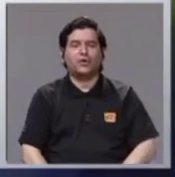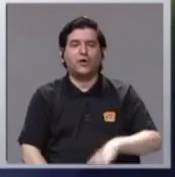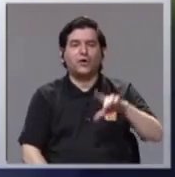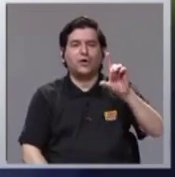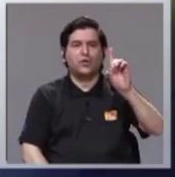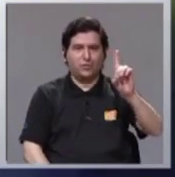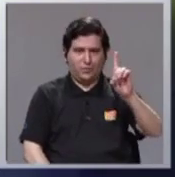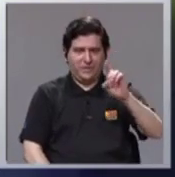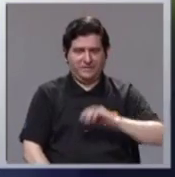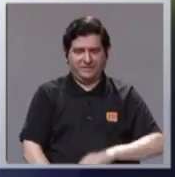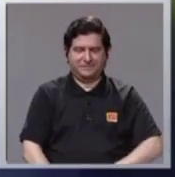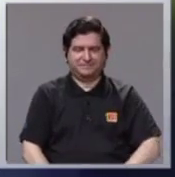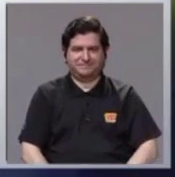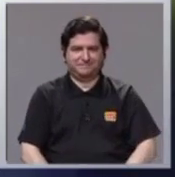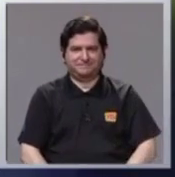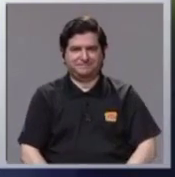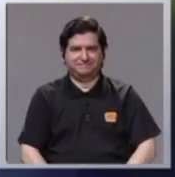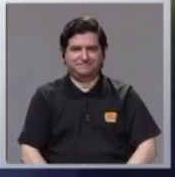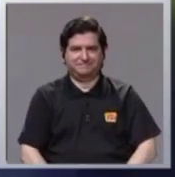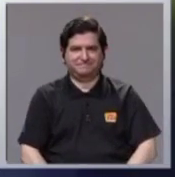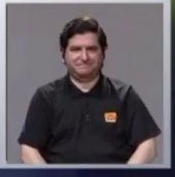El doctor Duverger